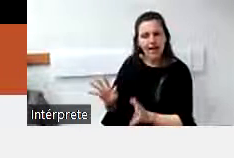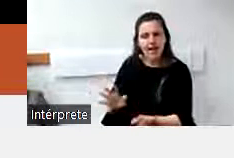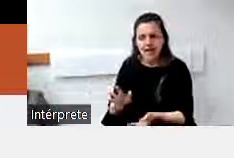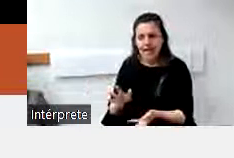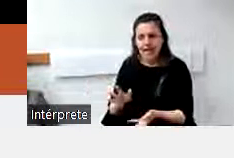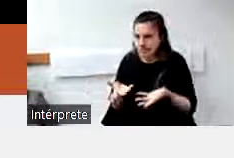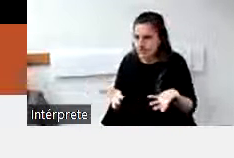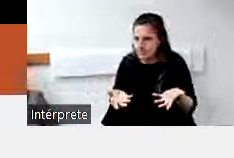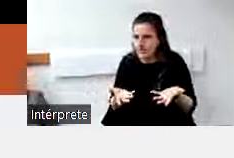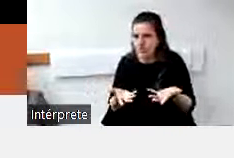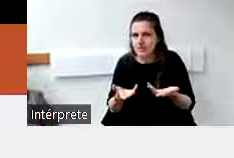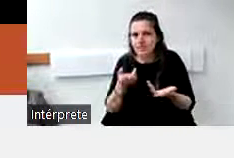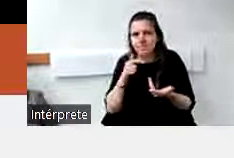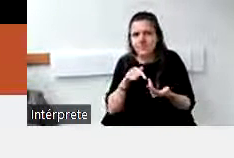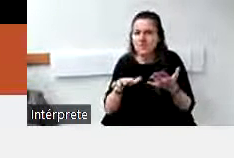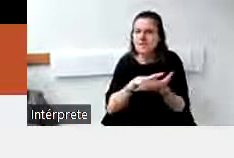Eso empieza